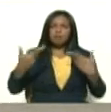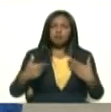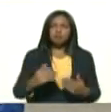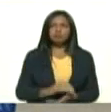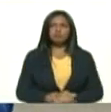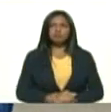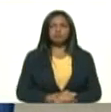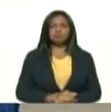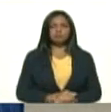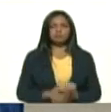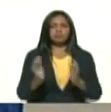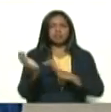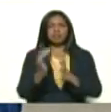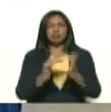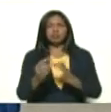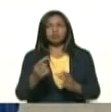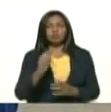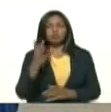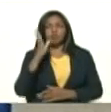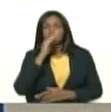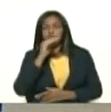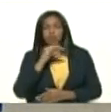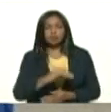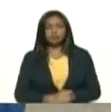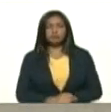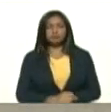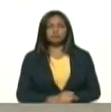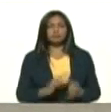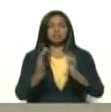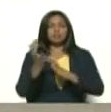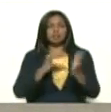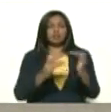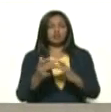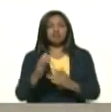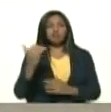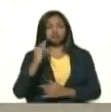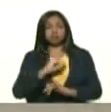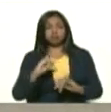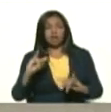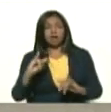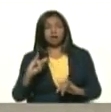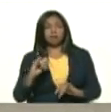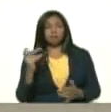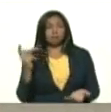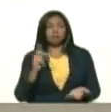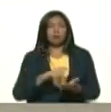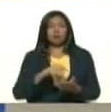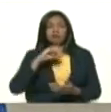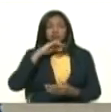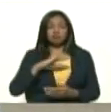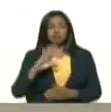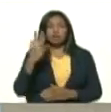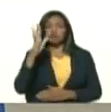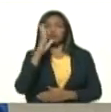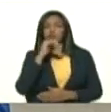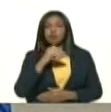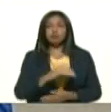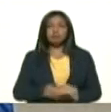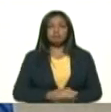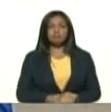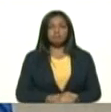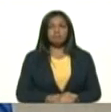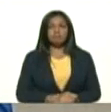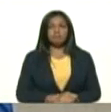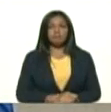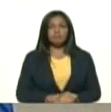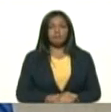Redentor es el Hijo de Dios, de eso no hay duda. Cristo Redentor existió, el Cristo histórico, no hay duda.